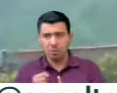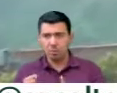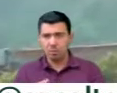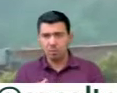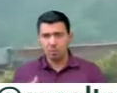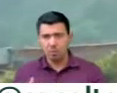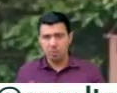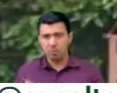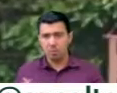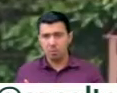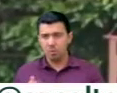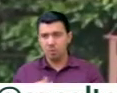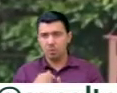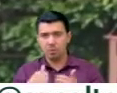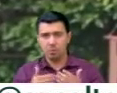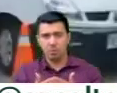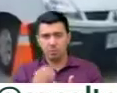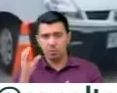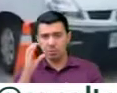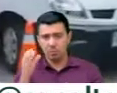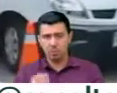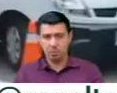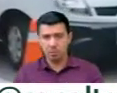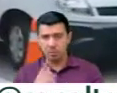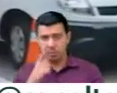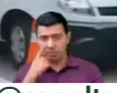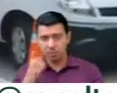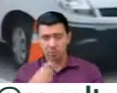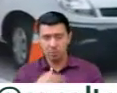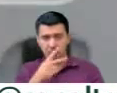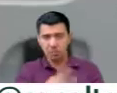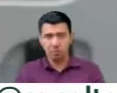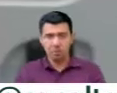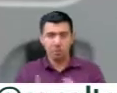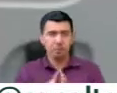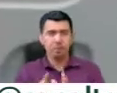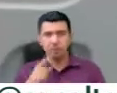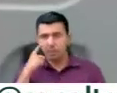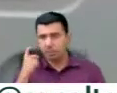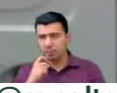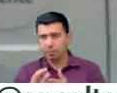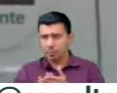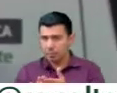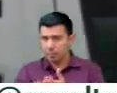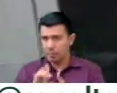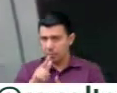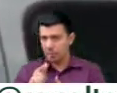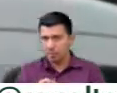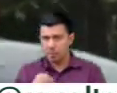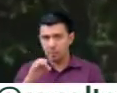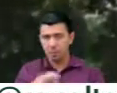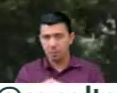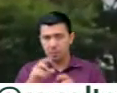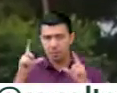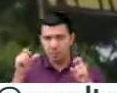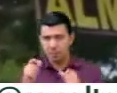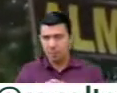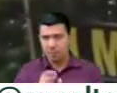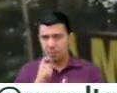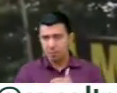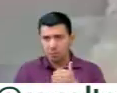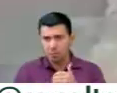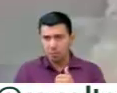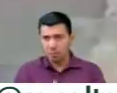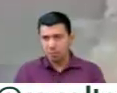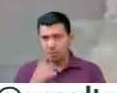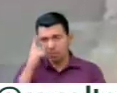El proyecto de ley busca una regulación y reglamentación de las fotomultas para evitar futuros abusos de autoridad.